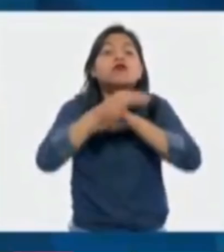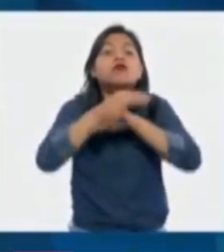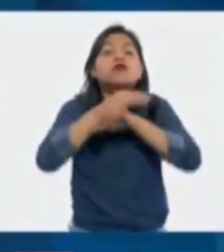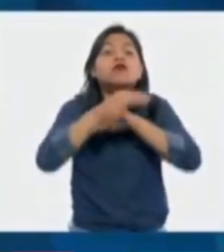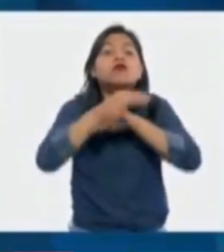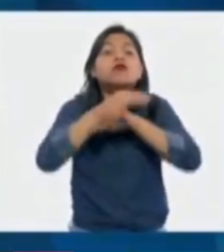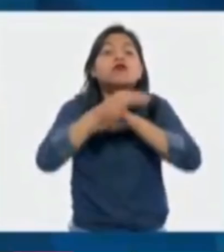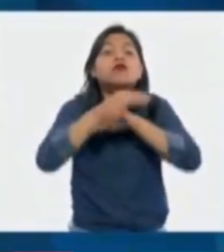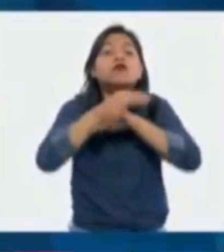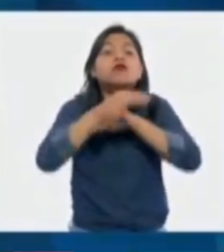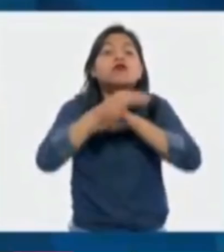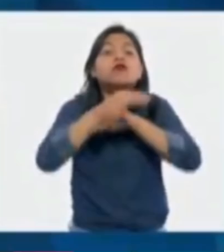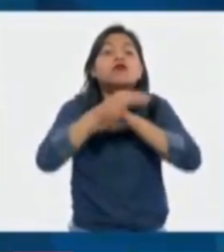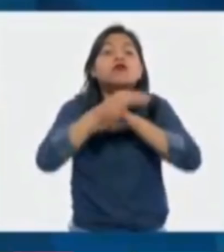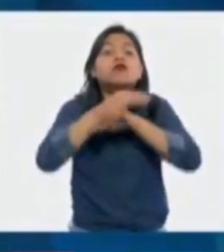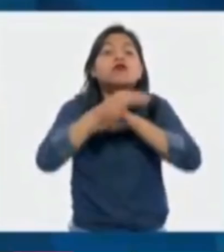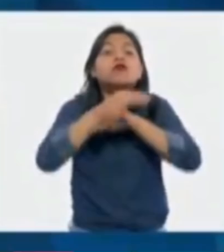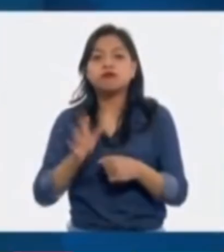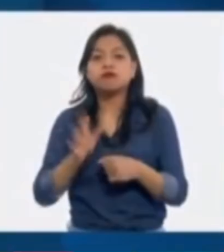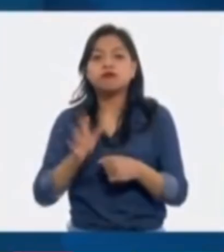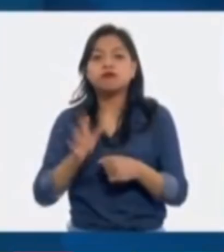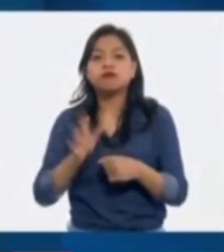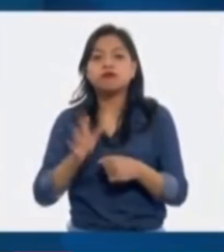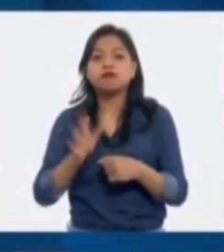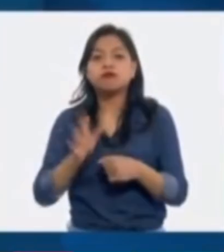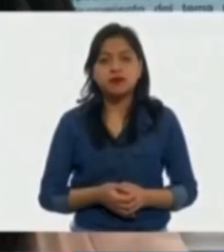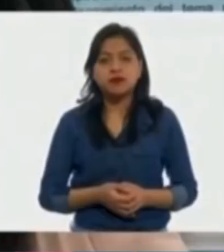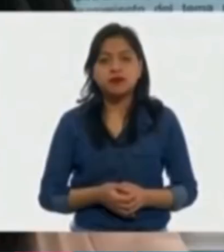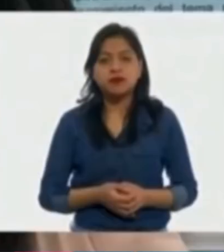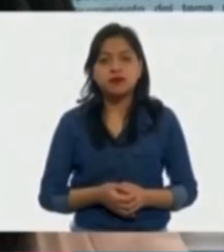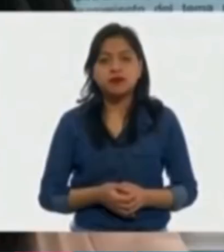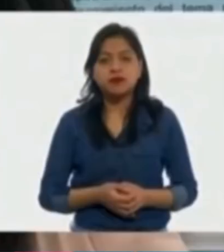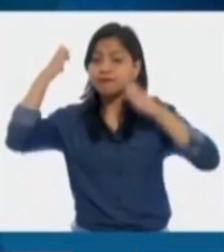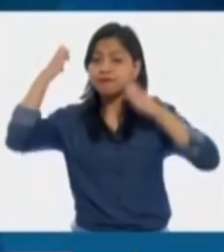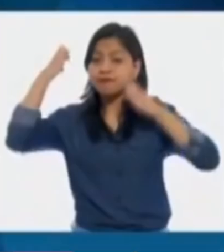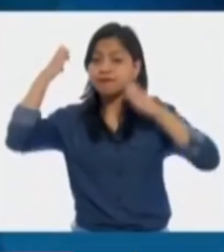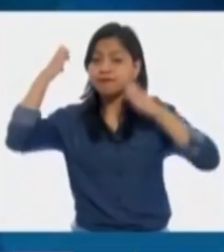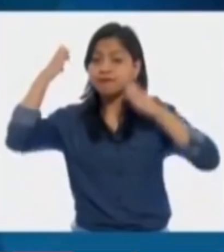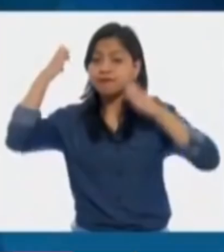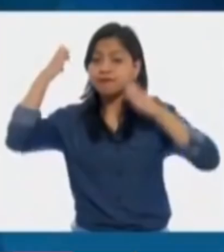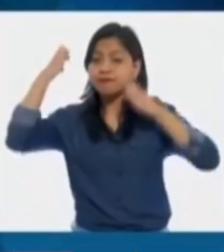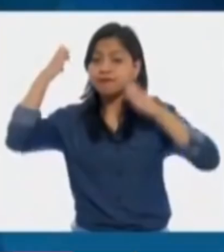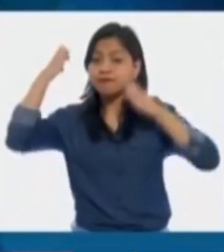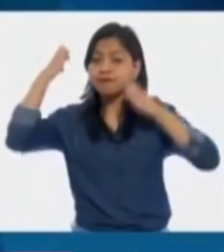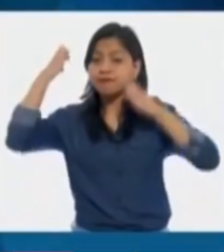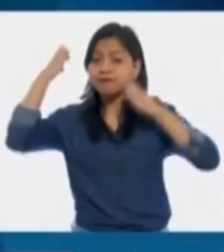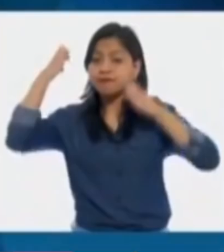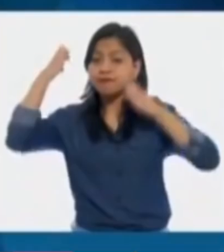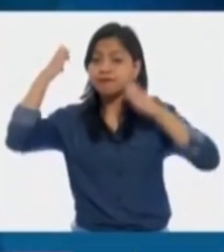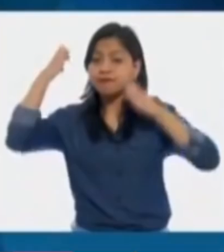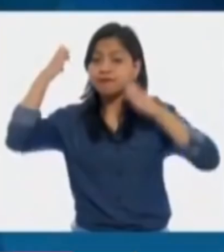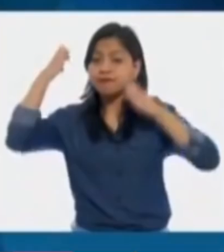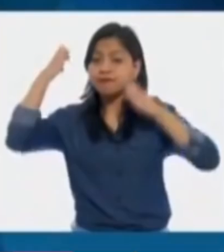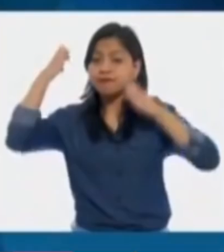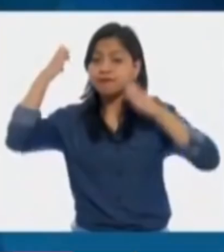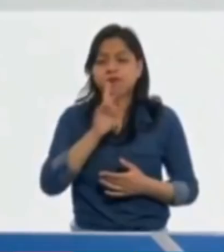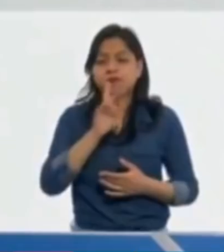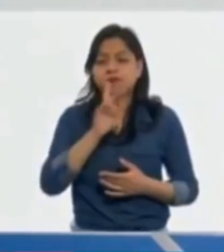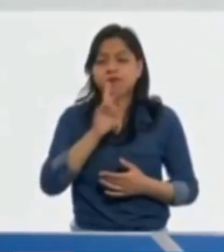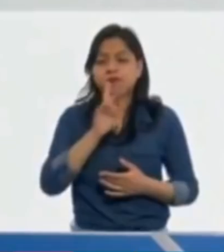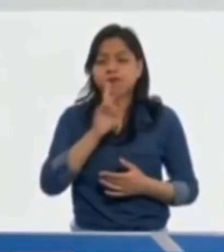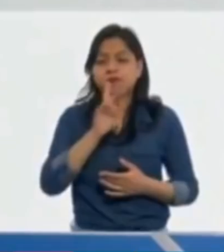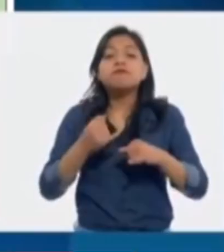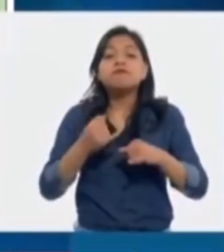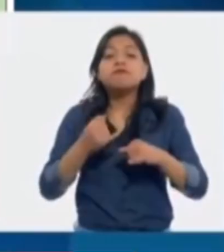hechos, datos o conceptos sobre un tema. La organización del texto expositivo es la introducción, desarrollo y la conclusión.